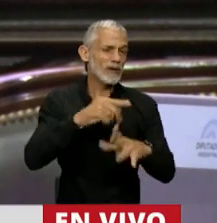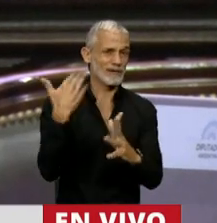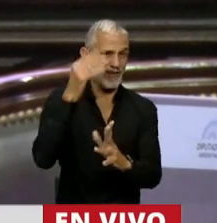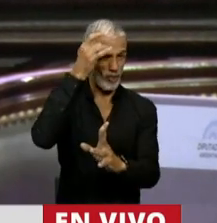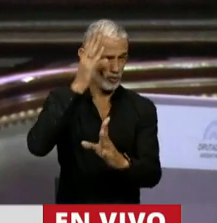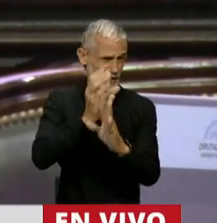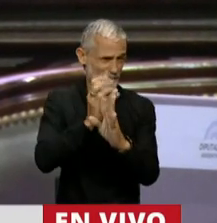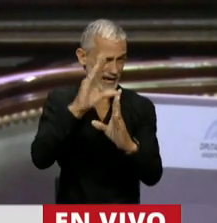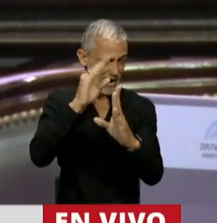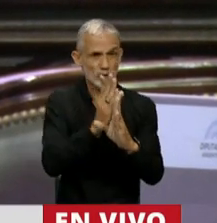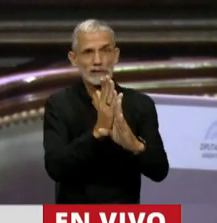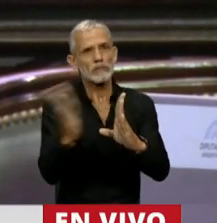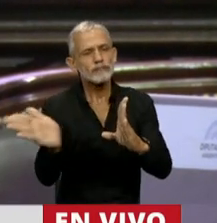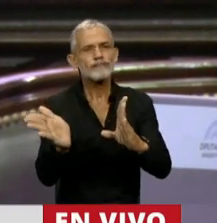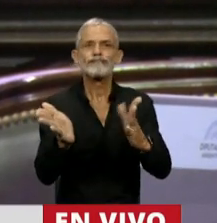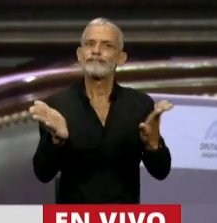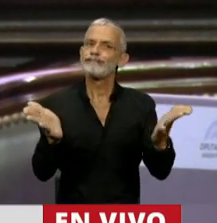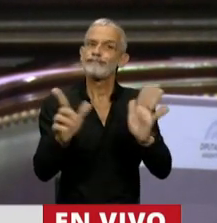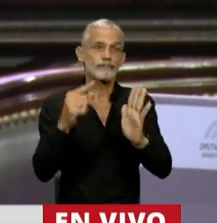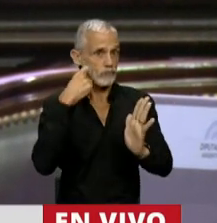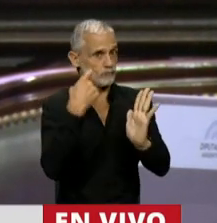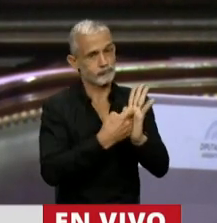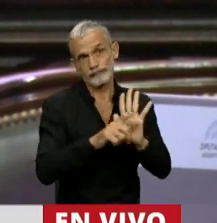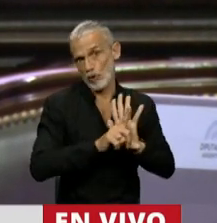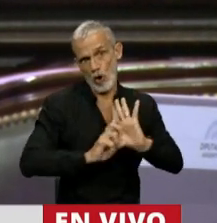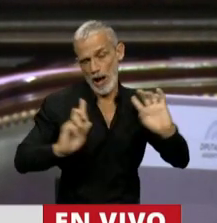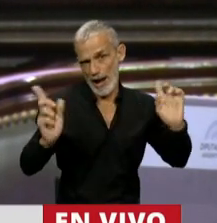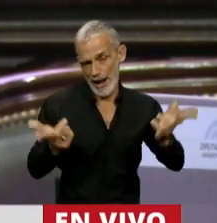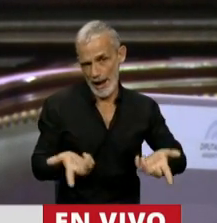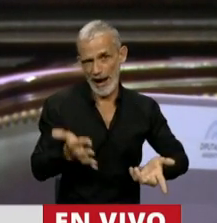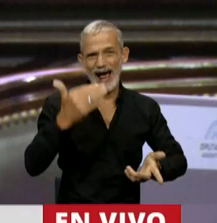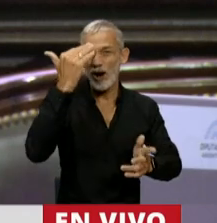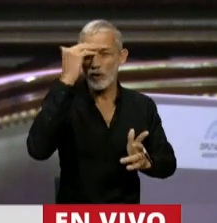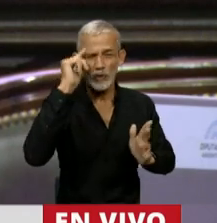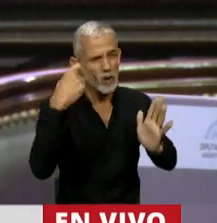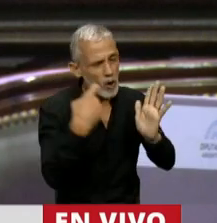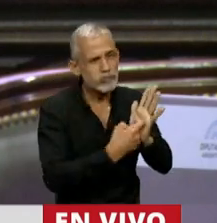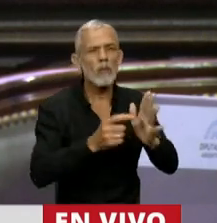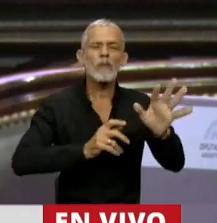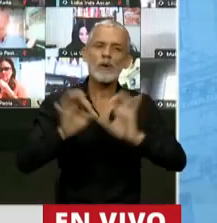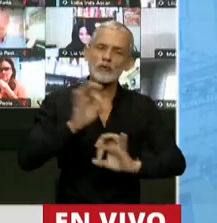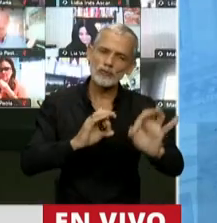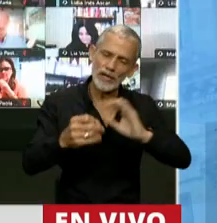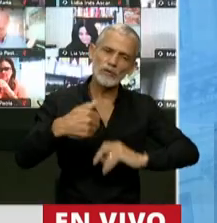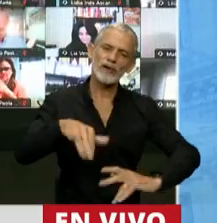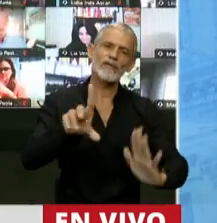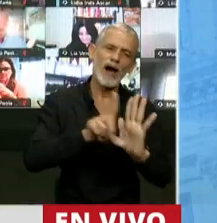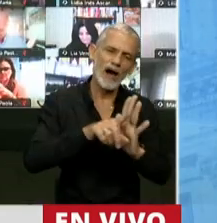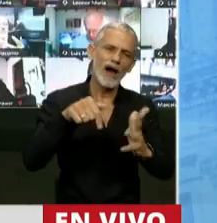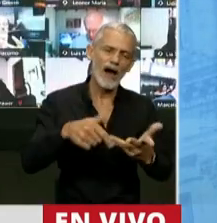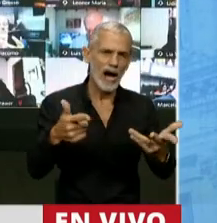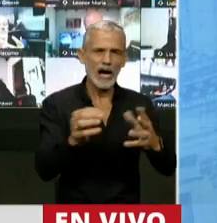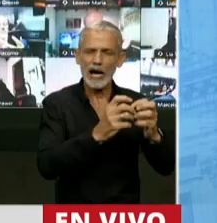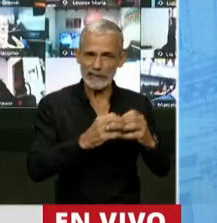ayer, la hace ilegal, más allá de que es inconstitucional el proyecto que estamos